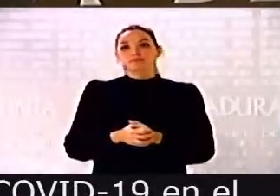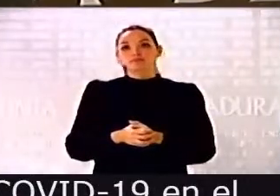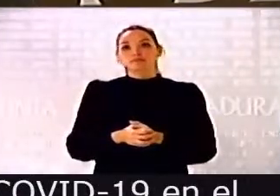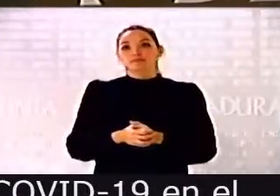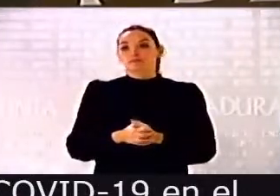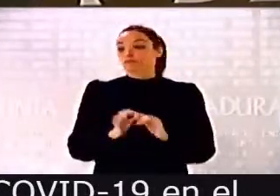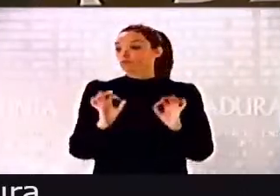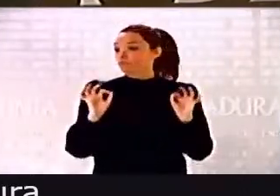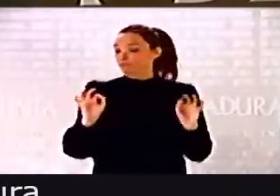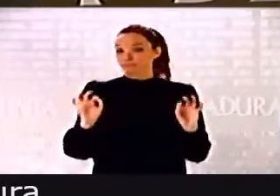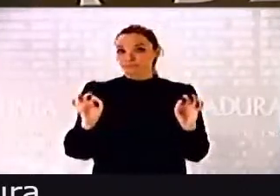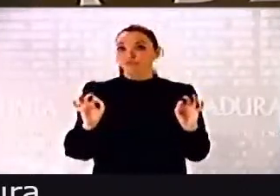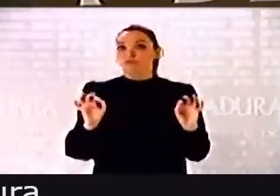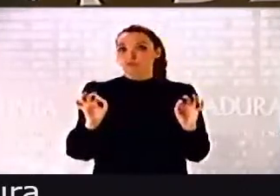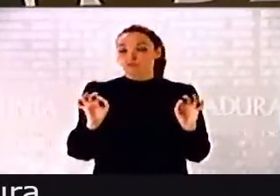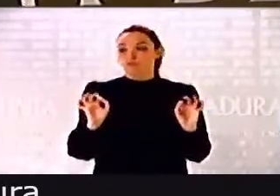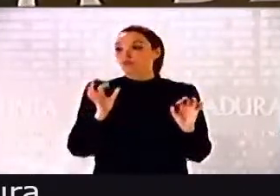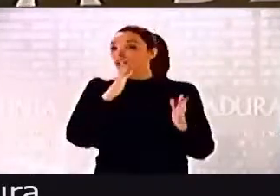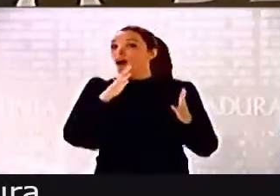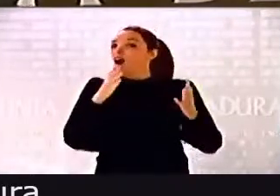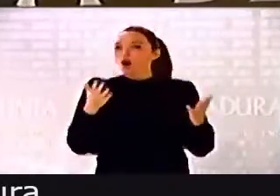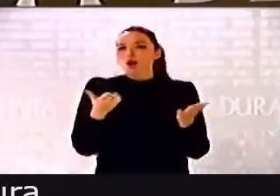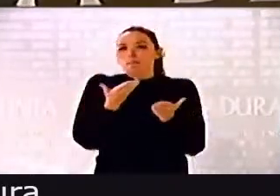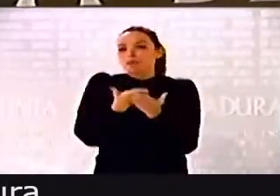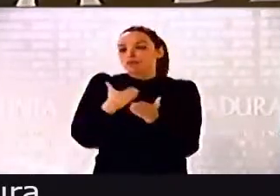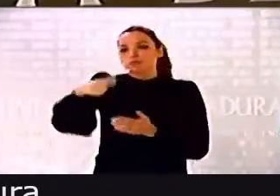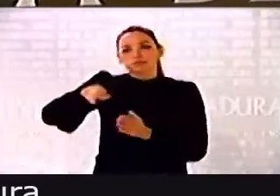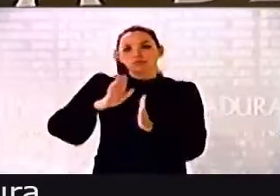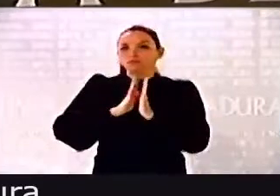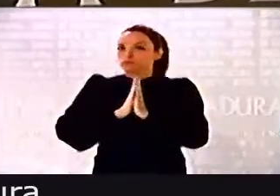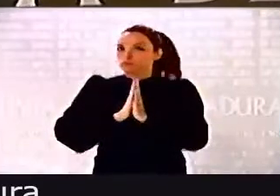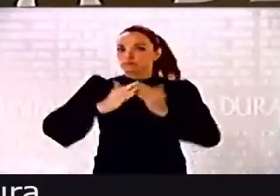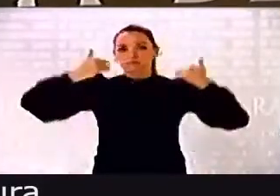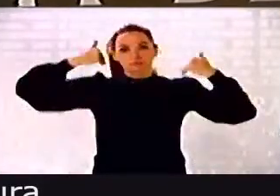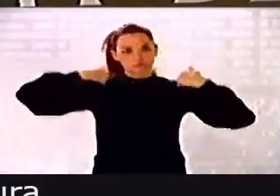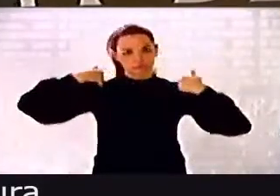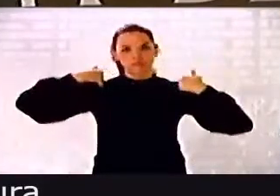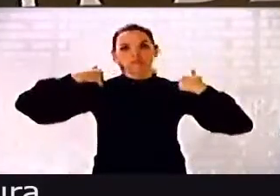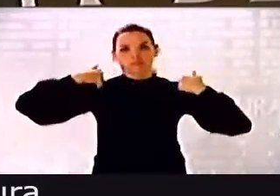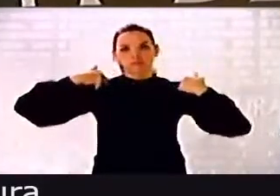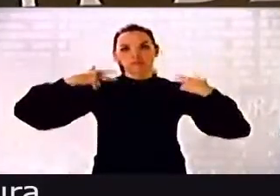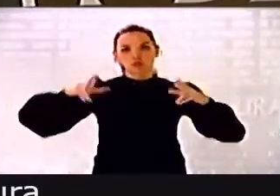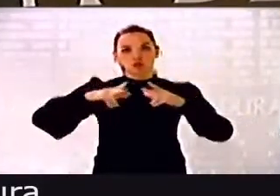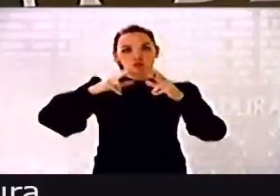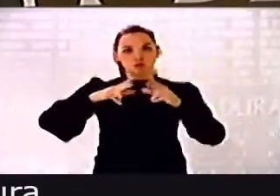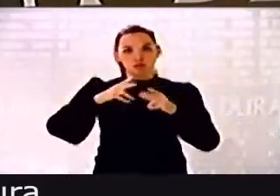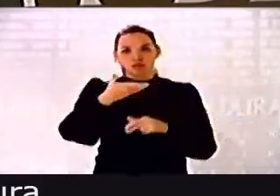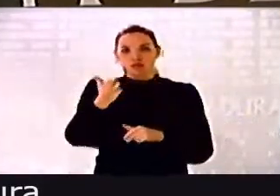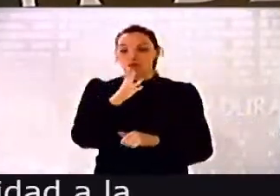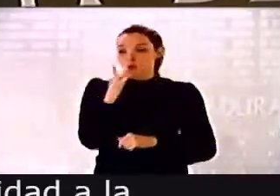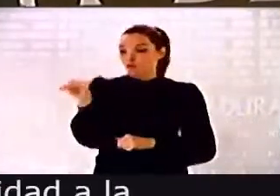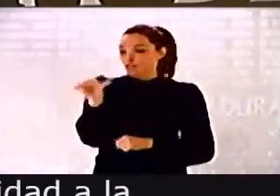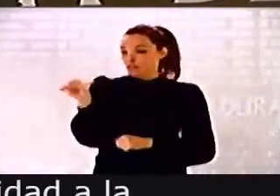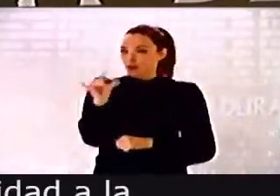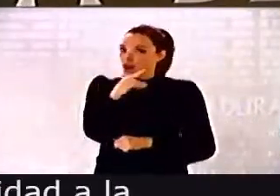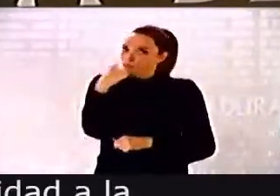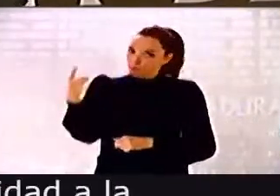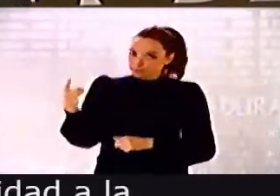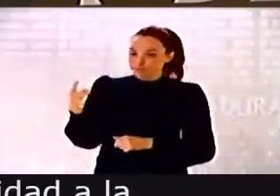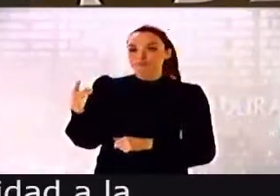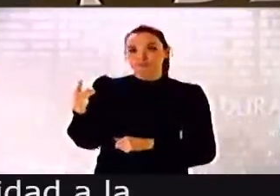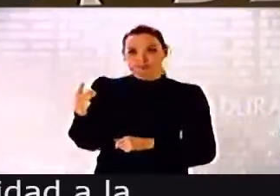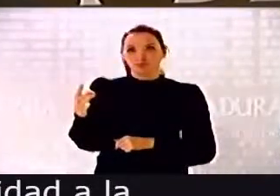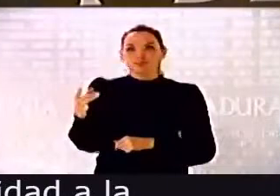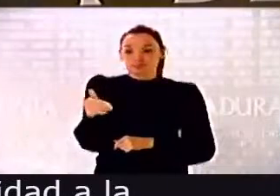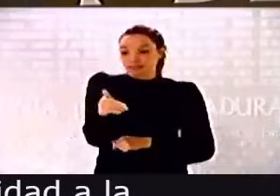Y esto lo que me lleva es a pedirle muchísima responsabilidad a la ciudadanía. Viene un fin de semana muy largo, un fin de